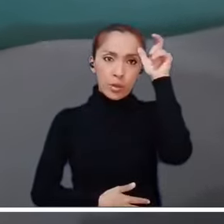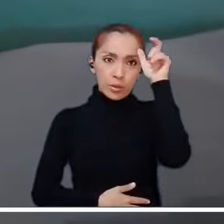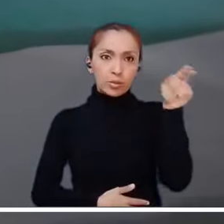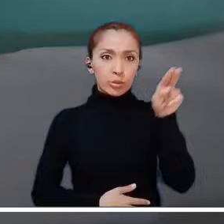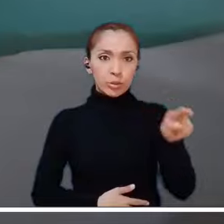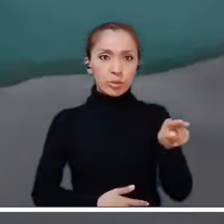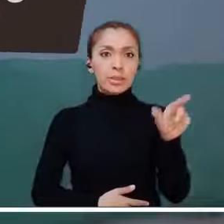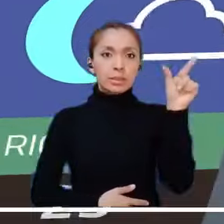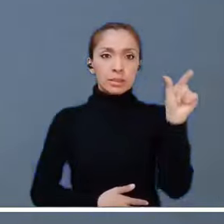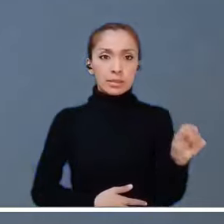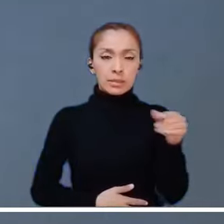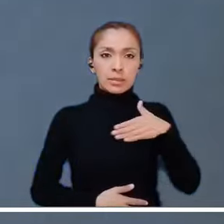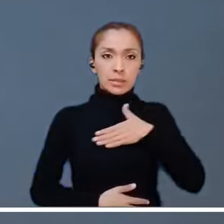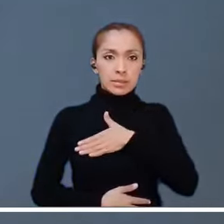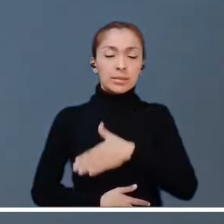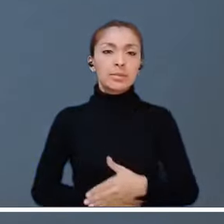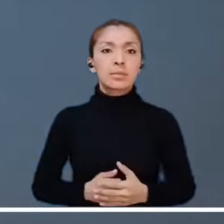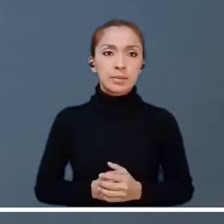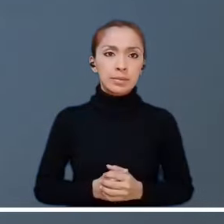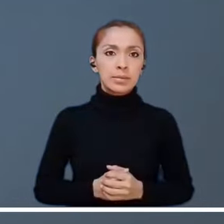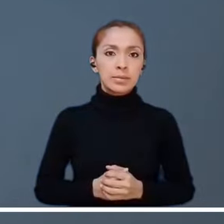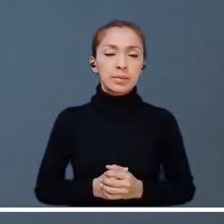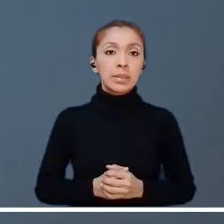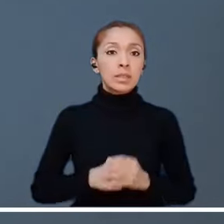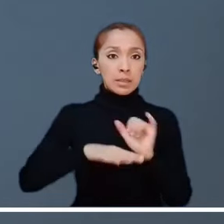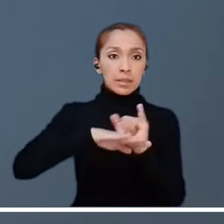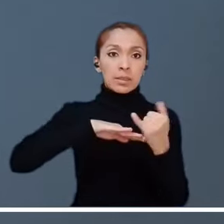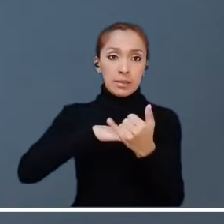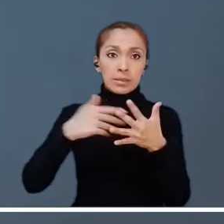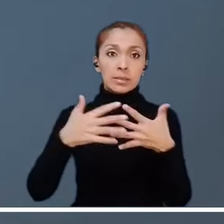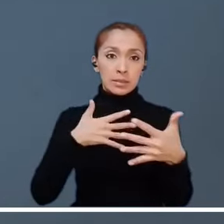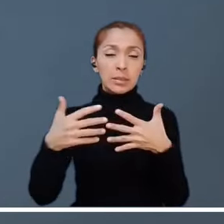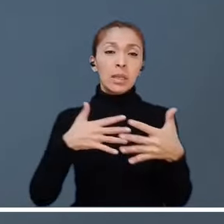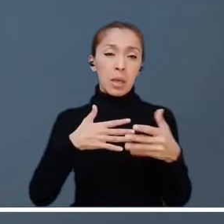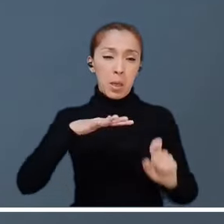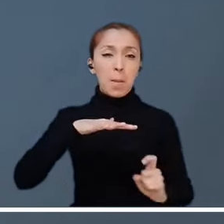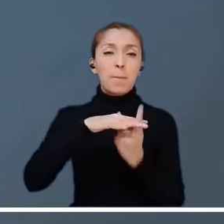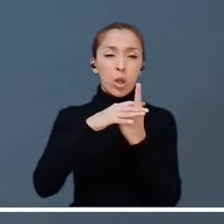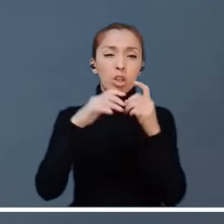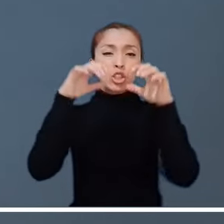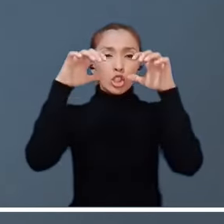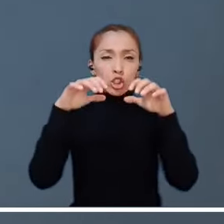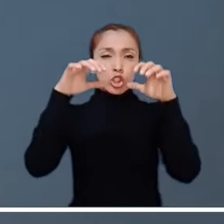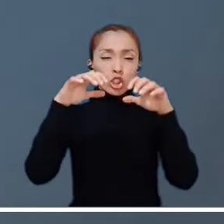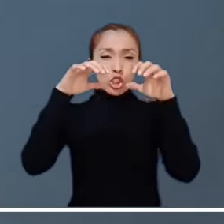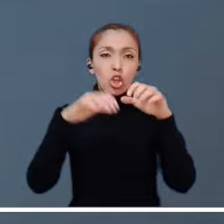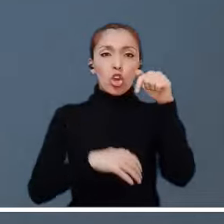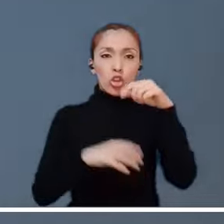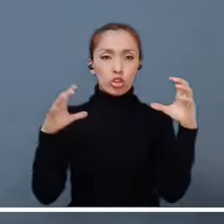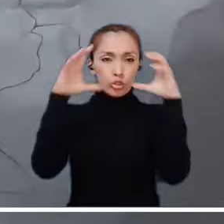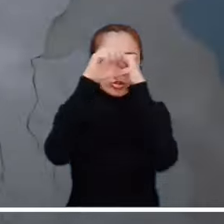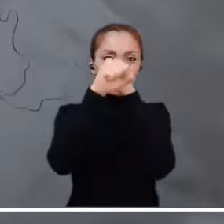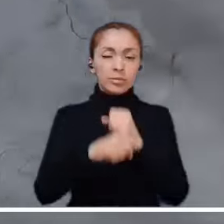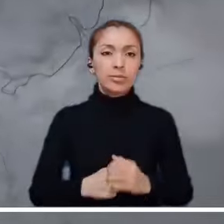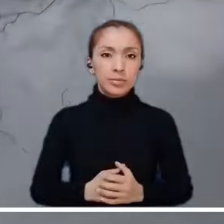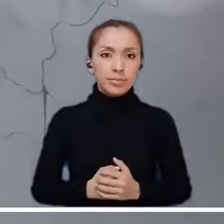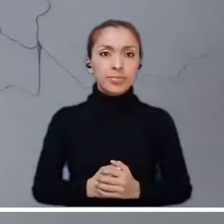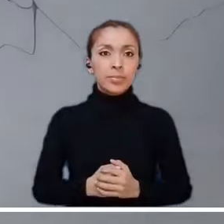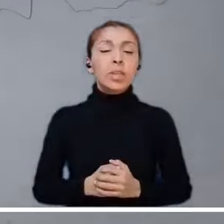Bolívar. Seguimos con el archipiélago, donde podrían reaparecer las precipitaciones durante las horas de la noche.